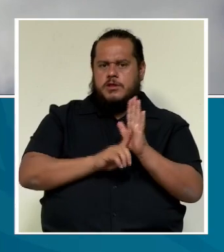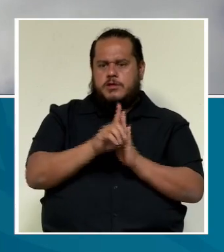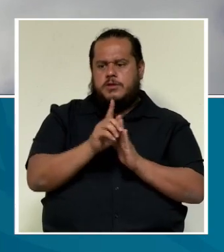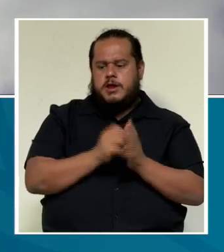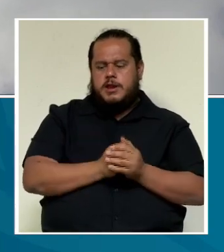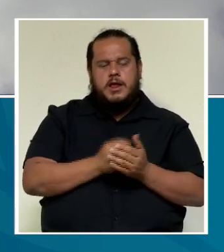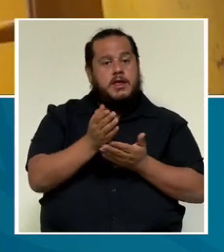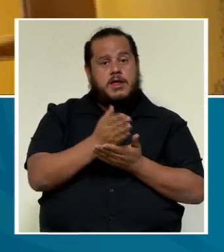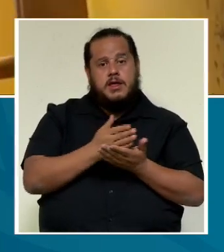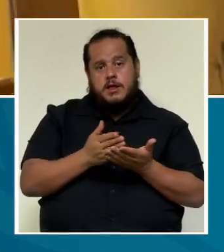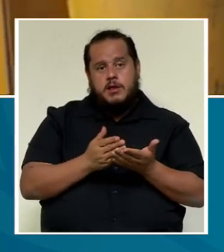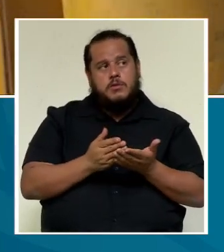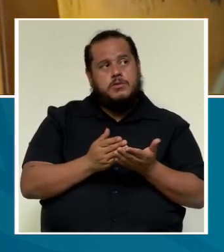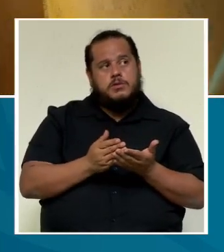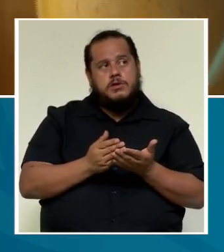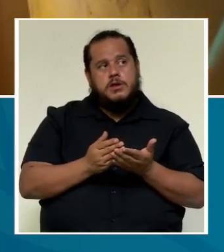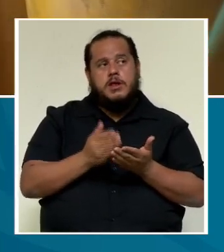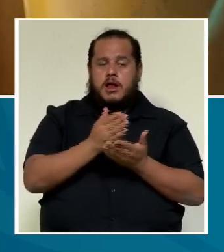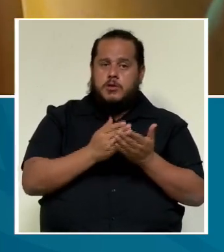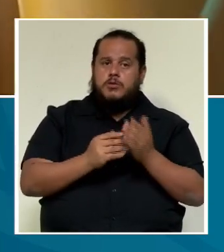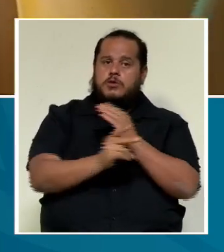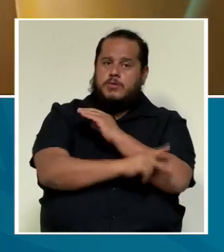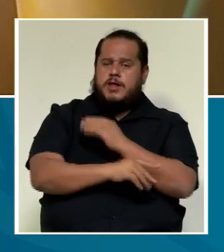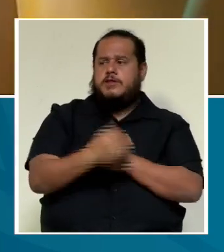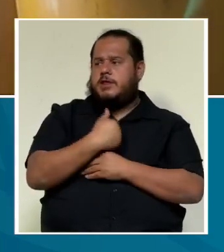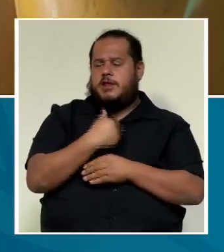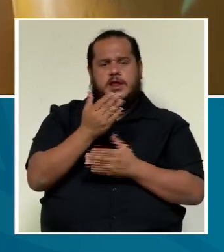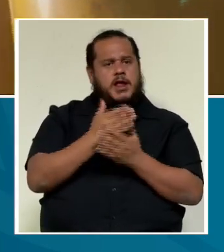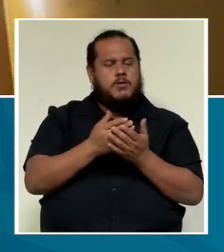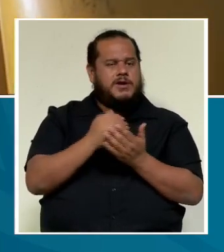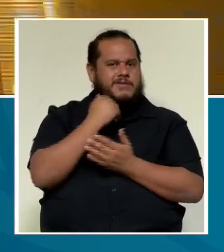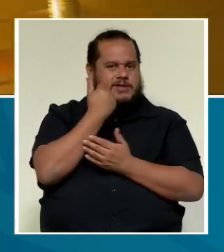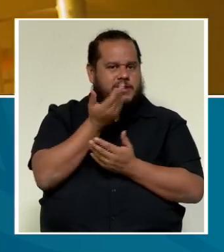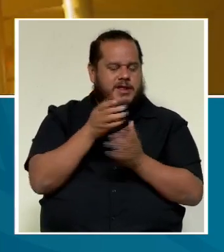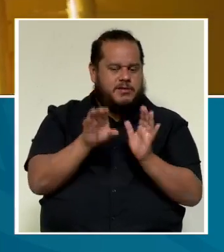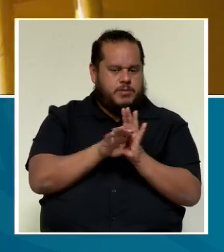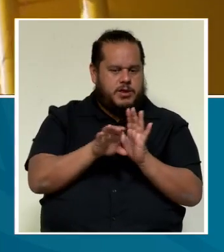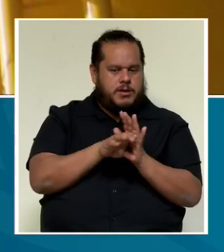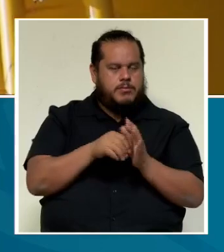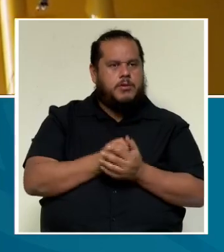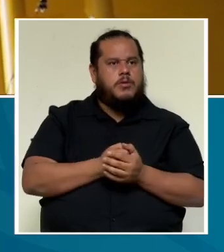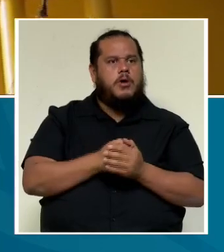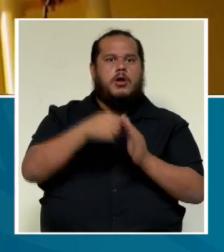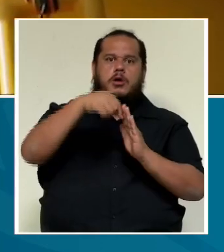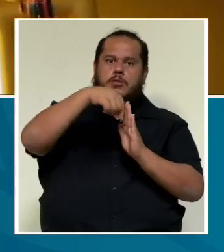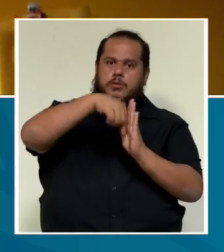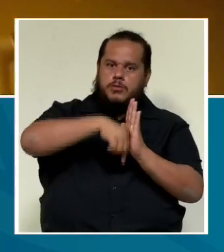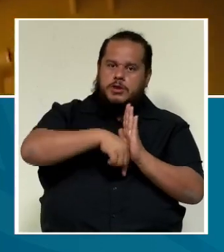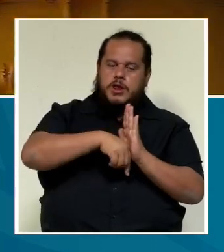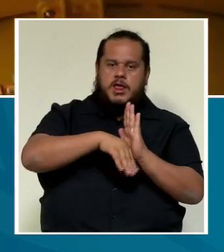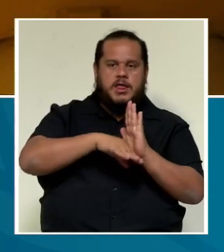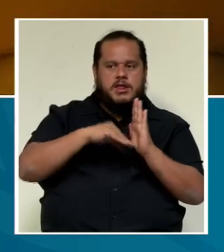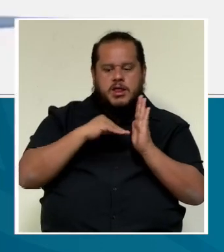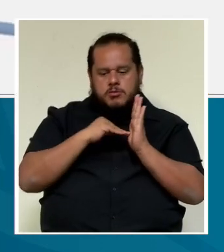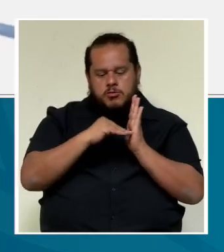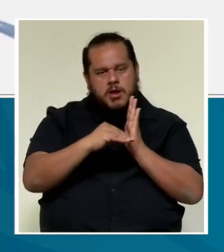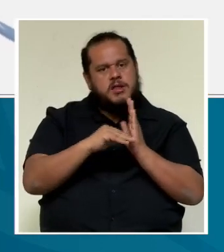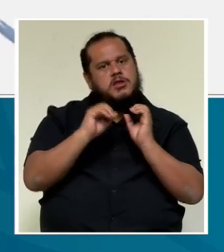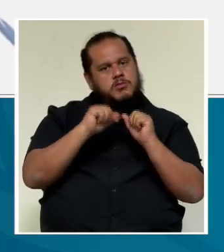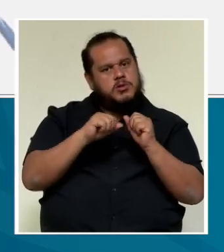en algunos países donde tenían ciertas facilidades, por ejemplo, profundidades muy bajas, en donde